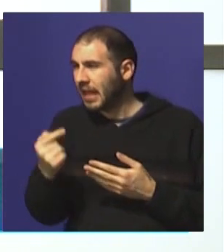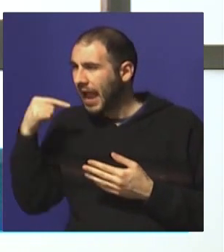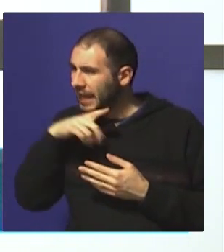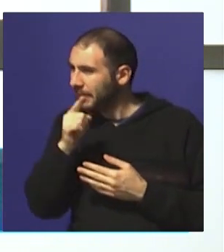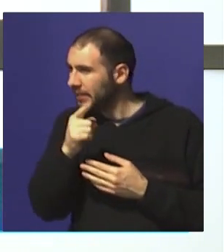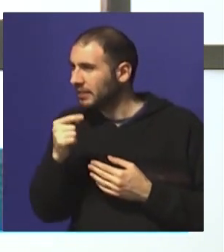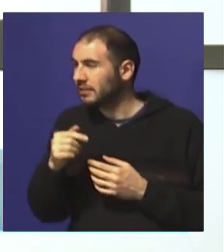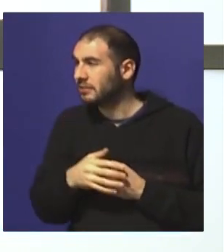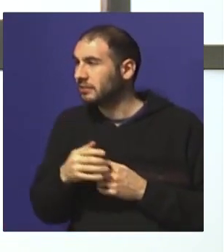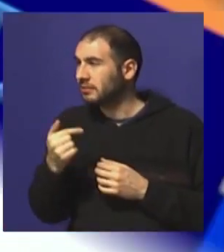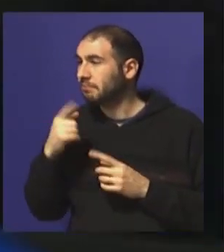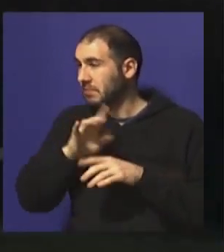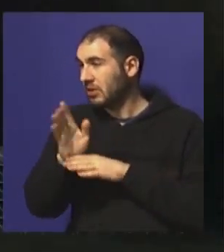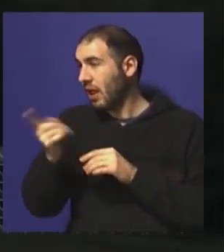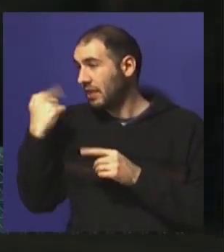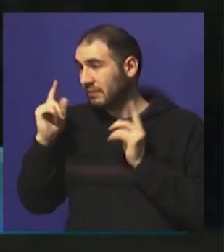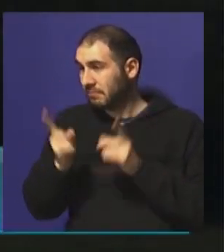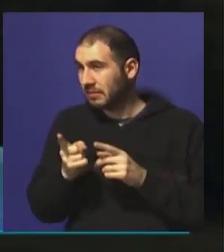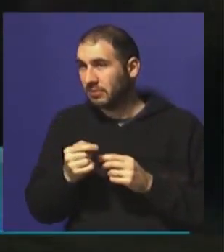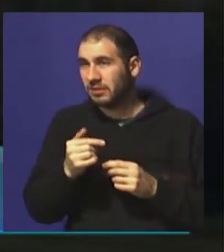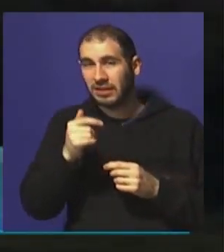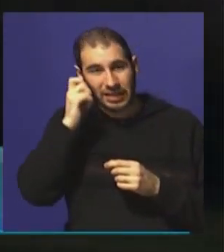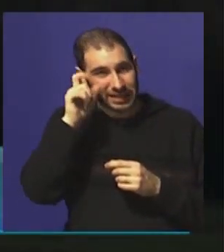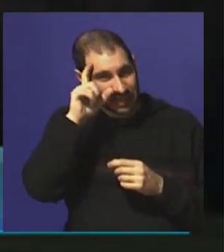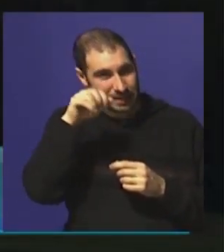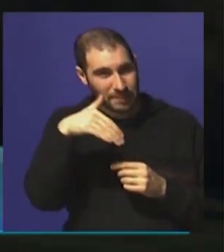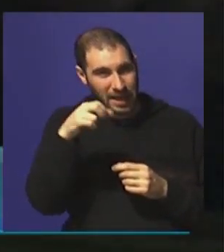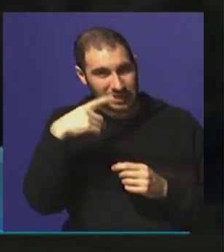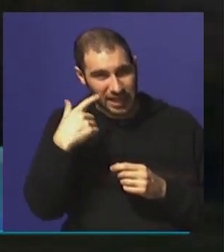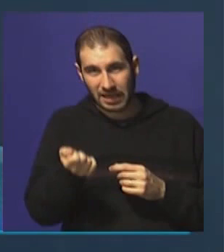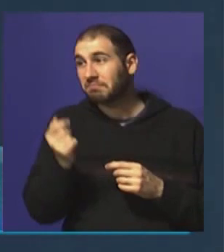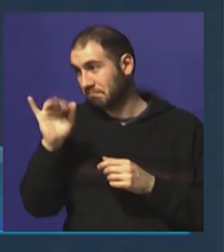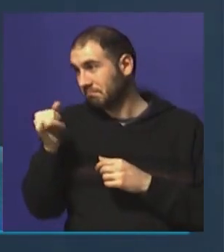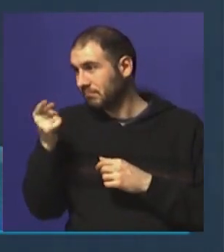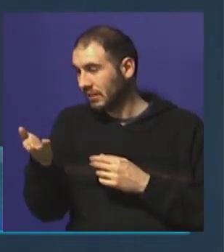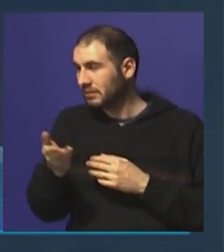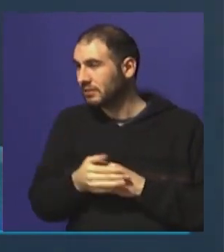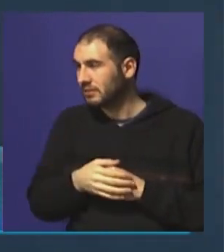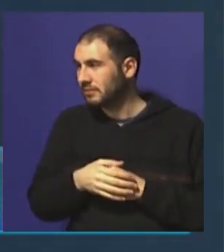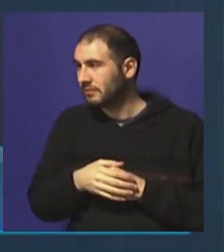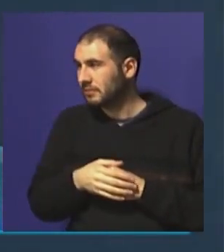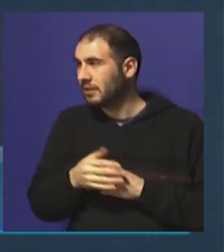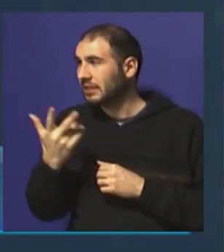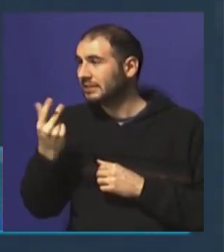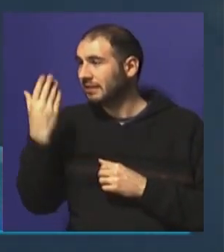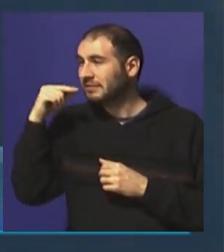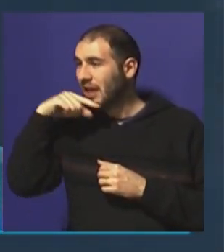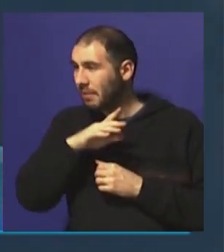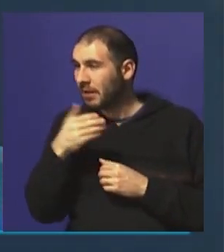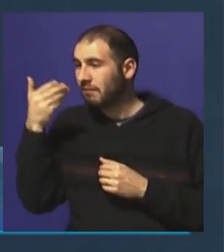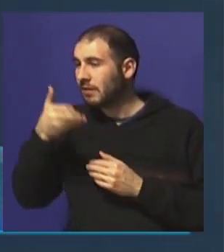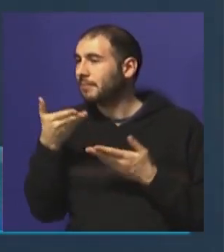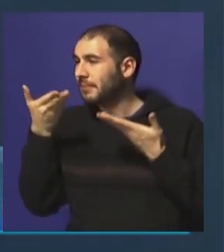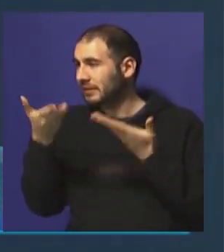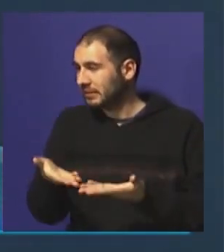Ya me había pasado con mi anterior película, ¿no? Con Germania. Con Germania, que fui 3 veces a Alemania a